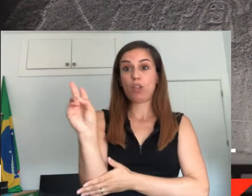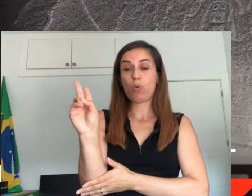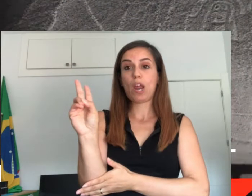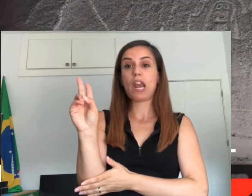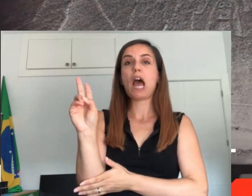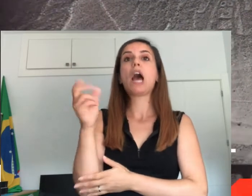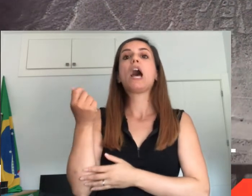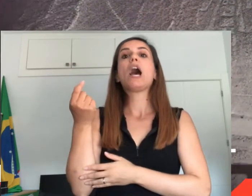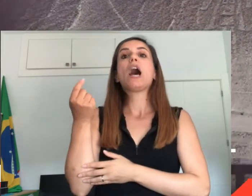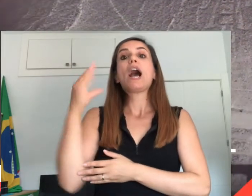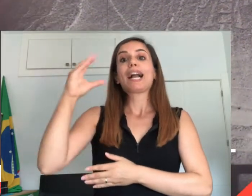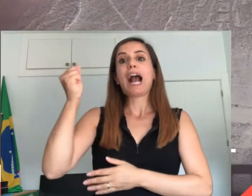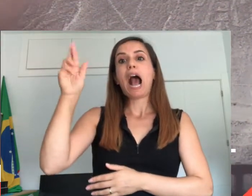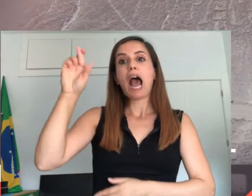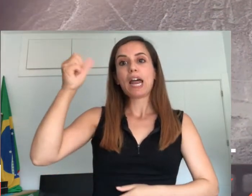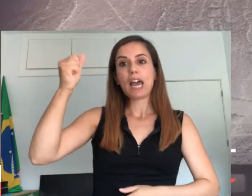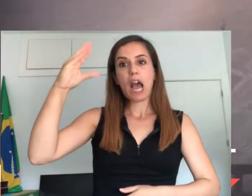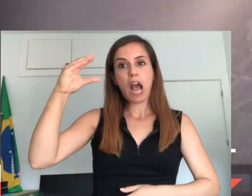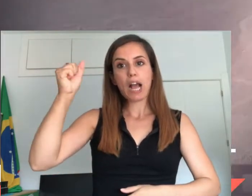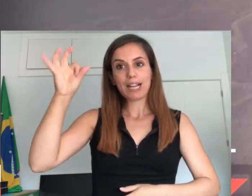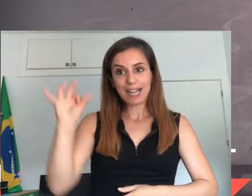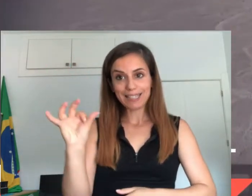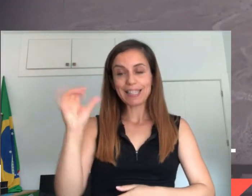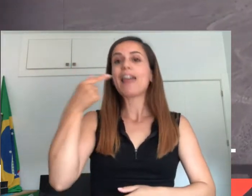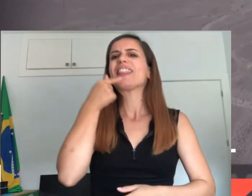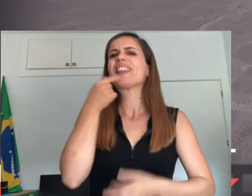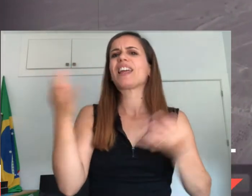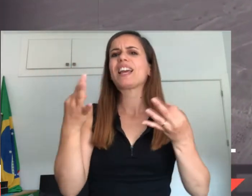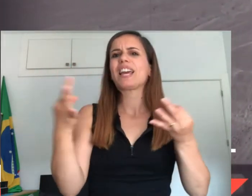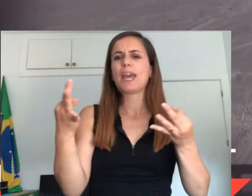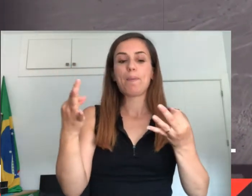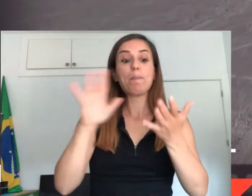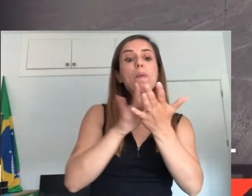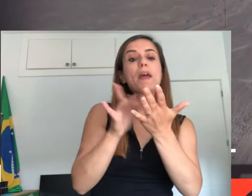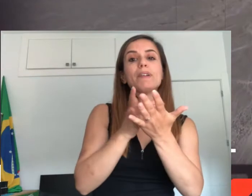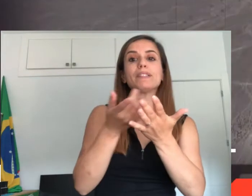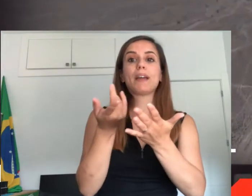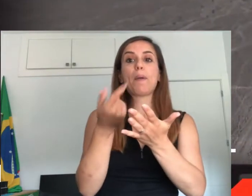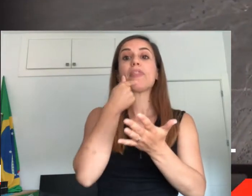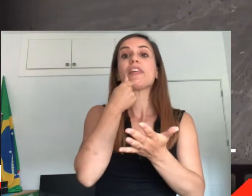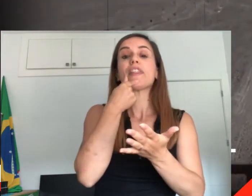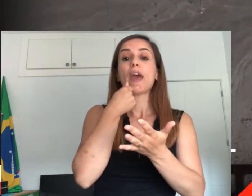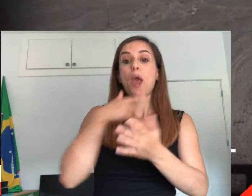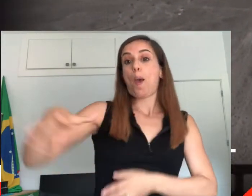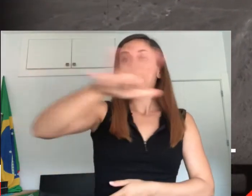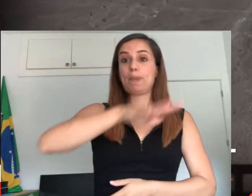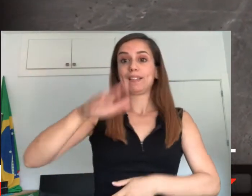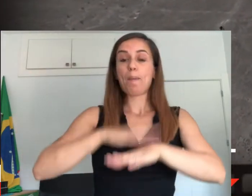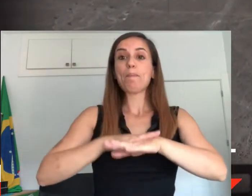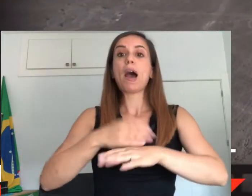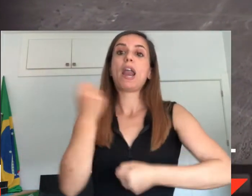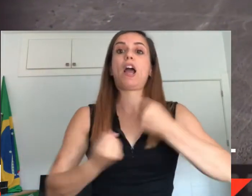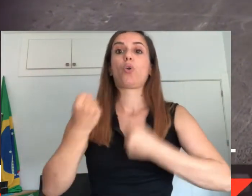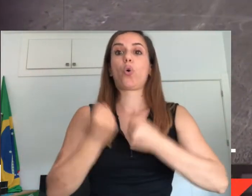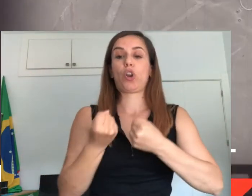pues argumenta que son como una especie de pistas para correr, y que